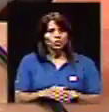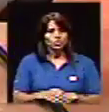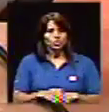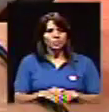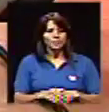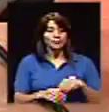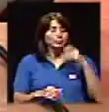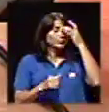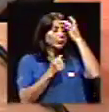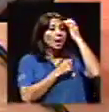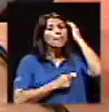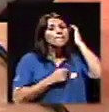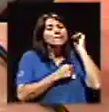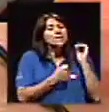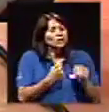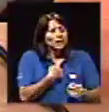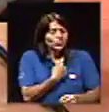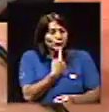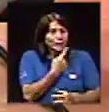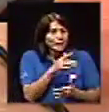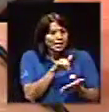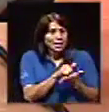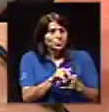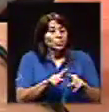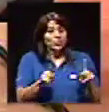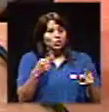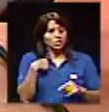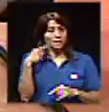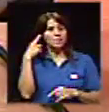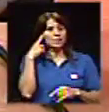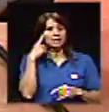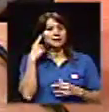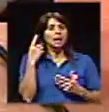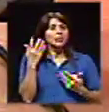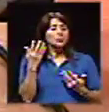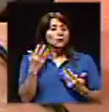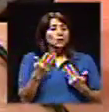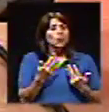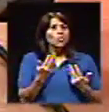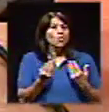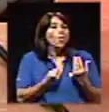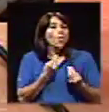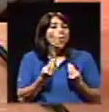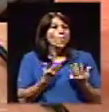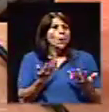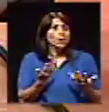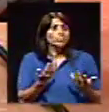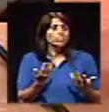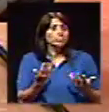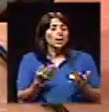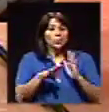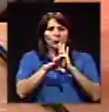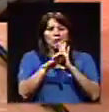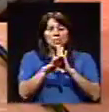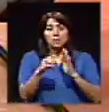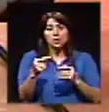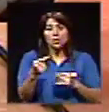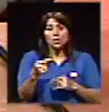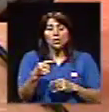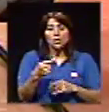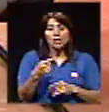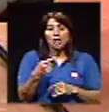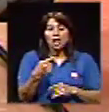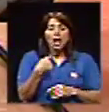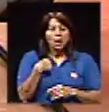y perdón que cruce ese, pero estaba pensando de cómo le ha dado vuelta. Es decir, un día le pareció que los